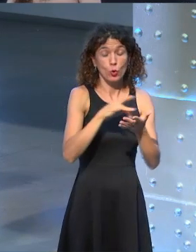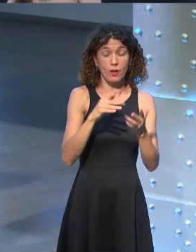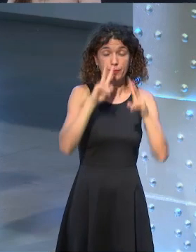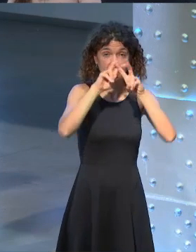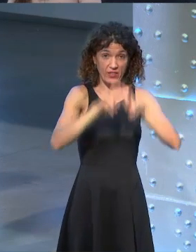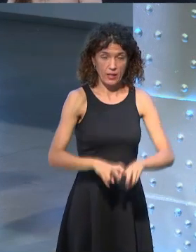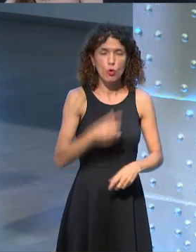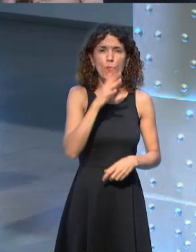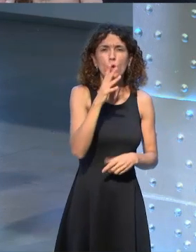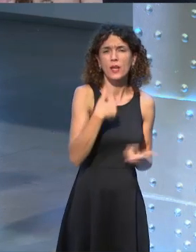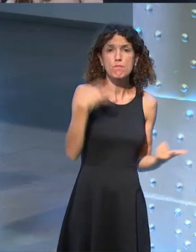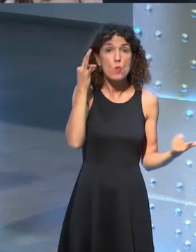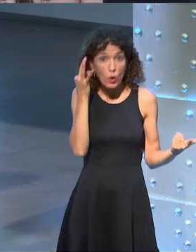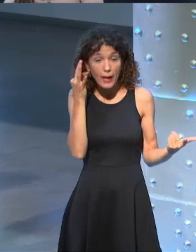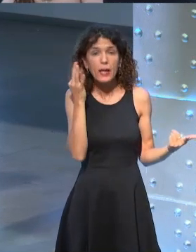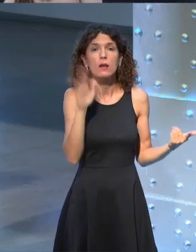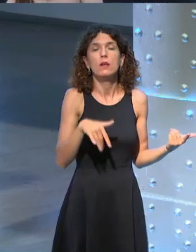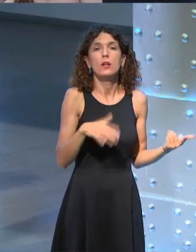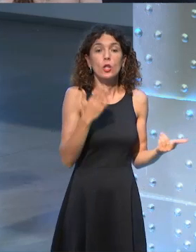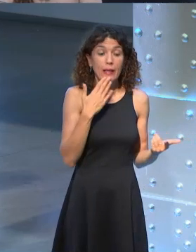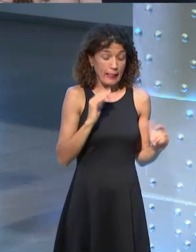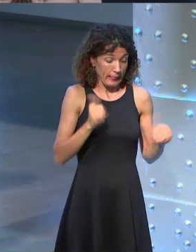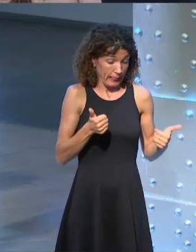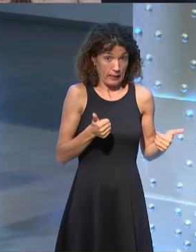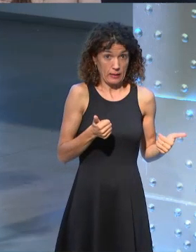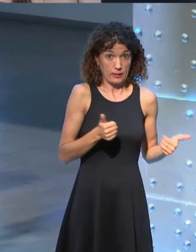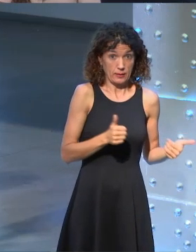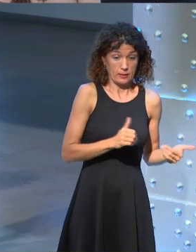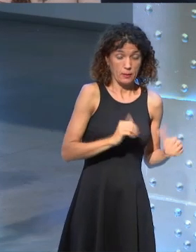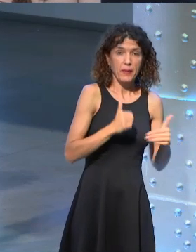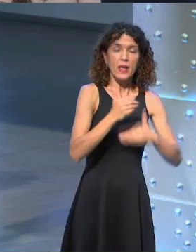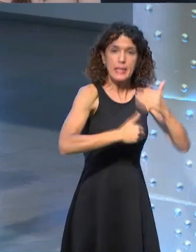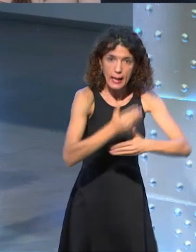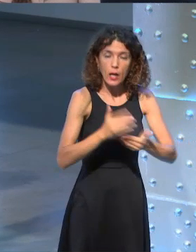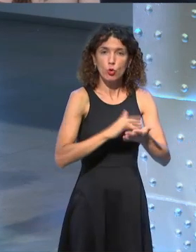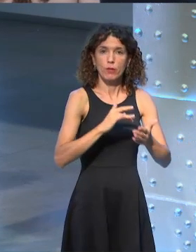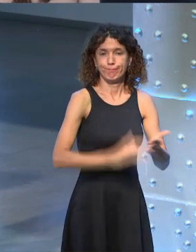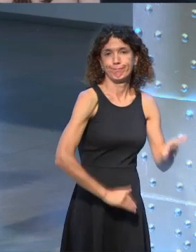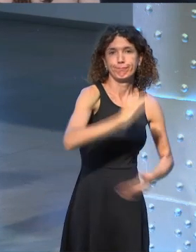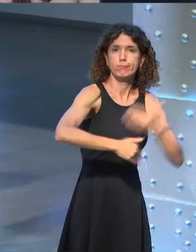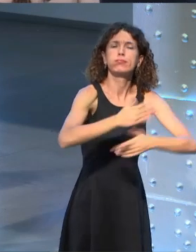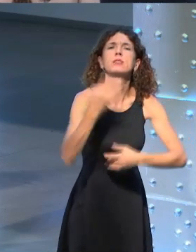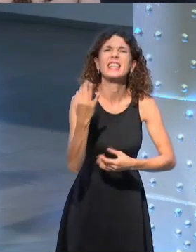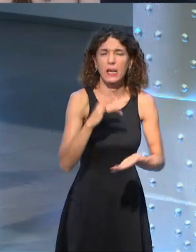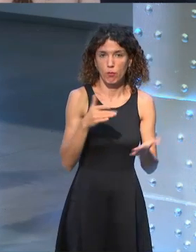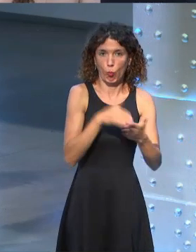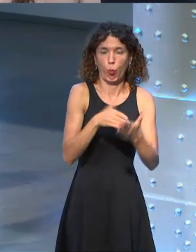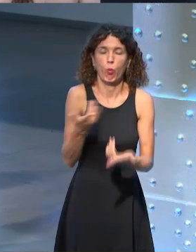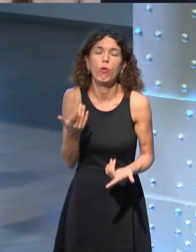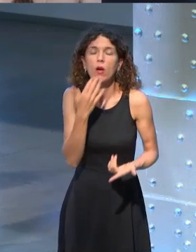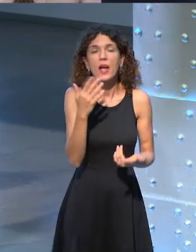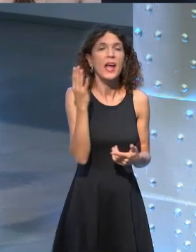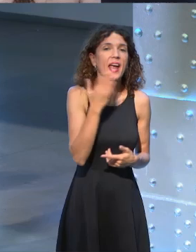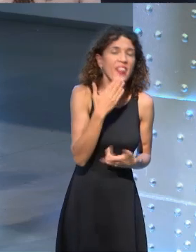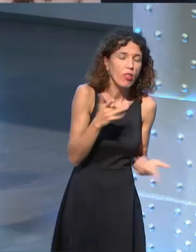investigación de por qué las mujeres justo en los primeros años llegan, superan, qué ocurre, ¿no? Evidentemente las mujeres en una edad que